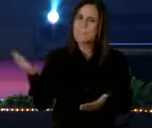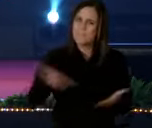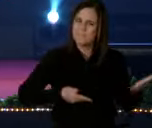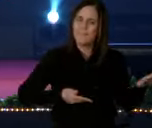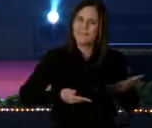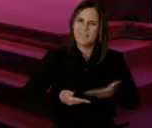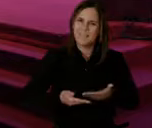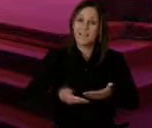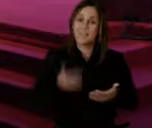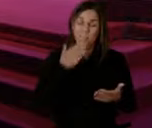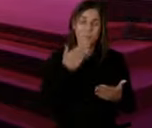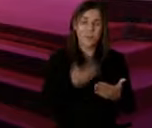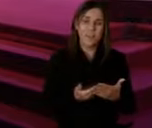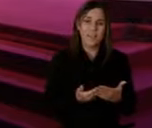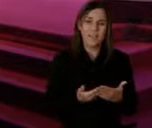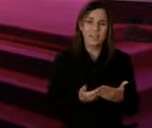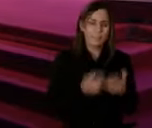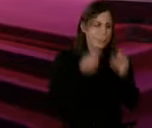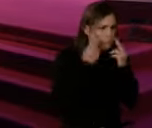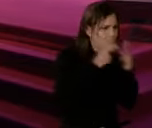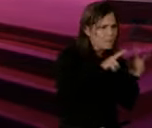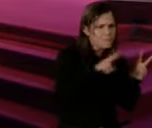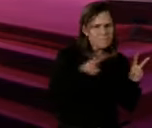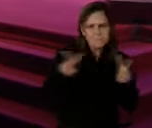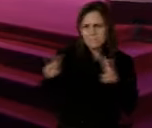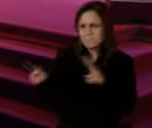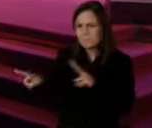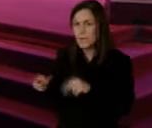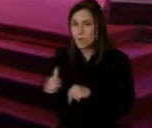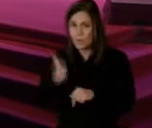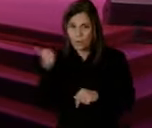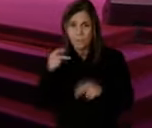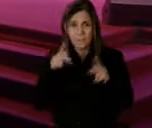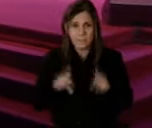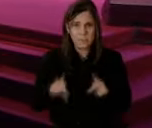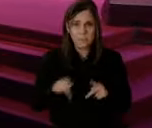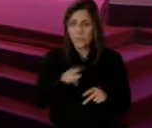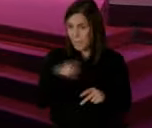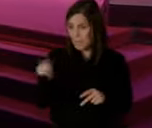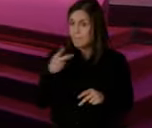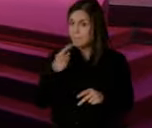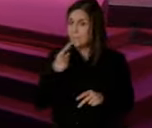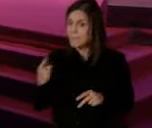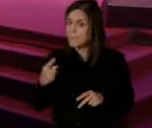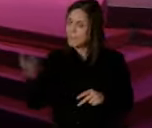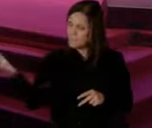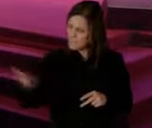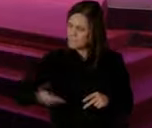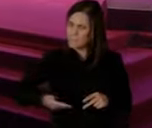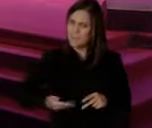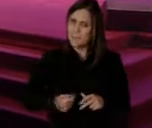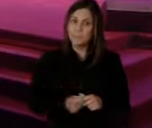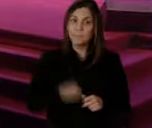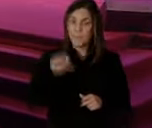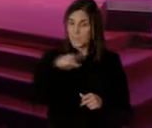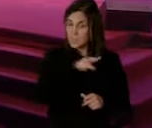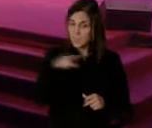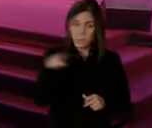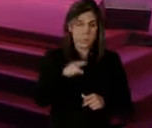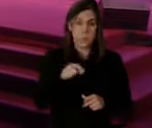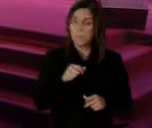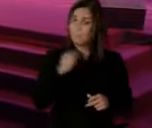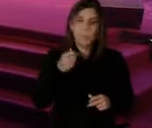bienvenida, qué bueno. Miren a su alrededor, si hay alguien más, usted le dice bienvenido, ¿verdad? Y si no tienen un lugar donde adorar a